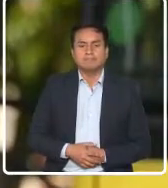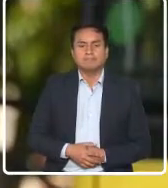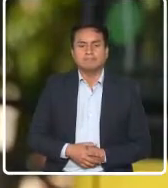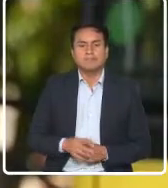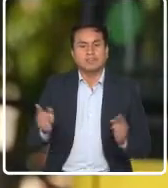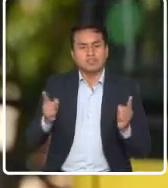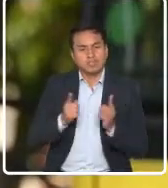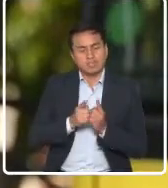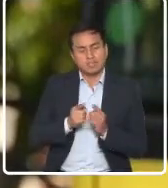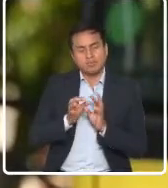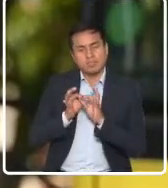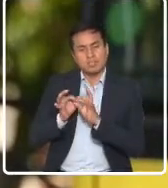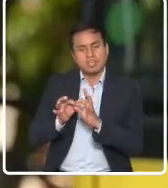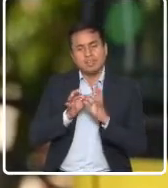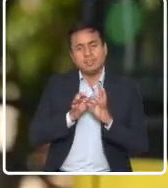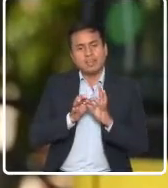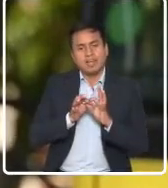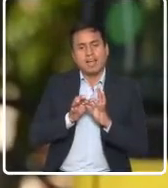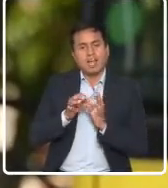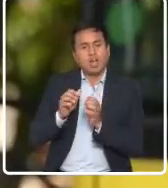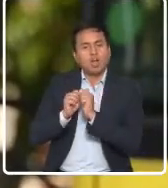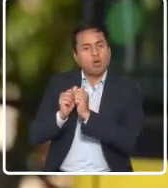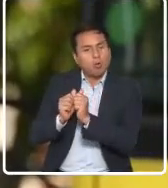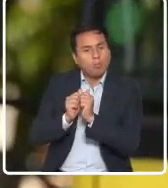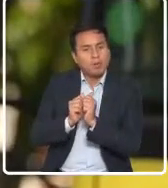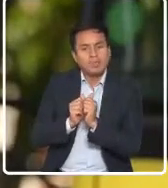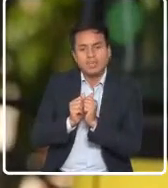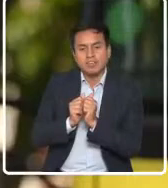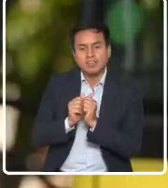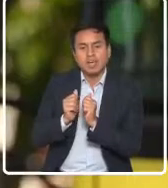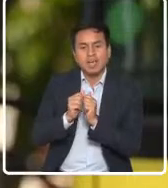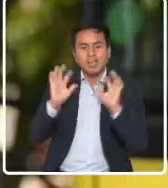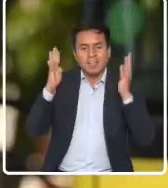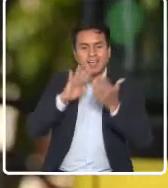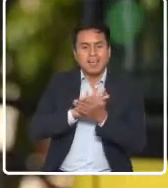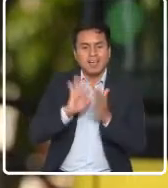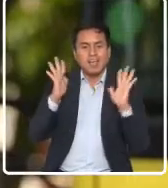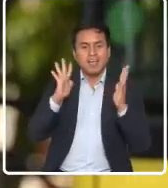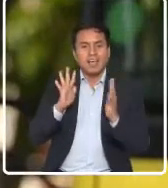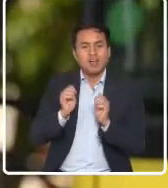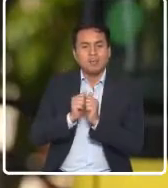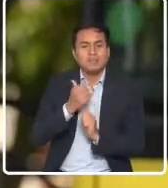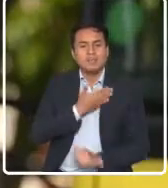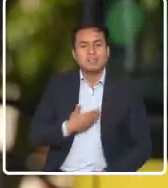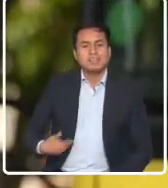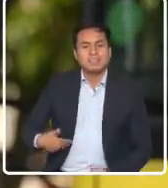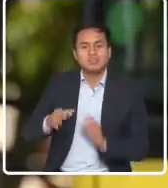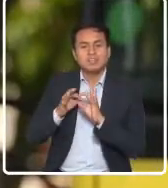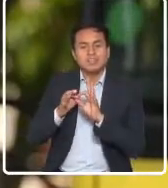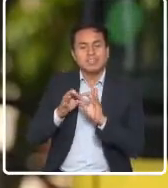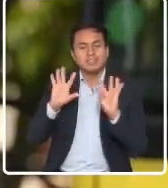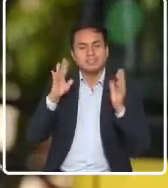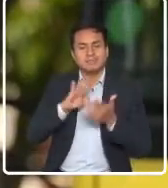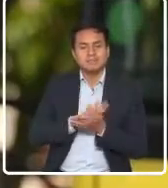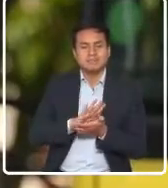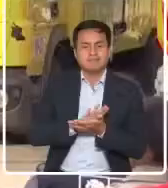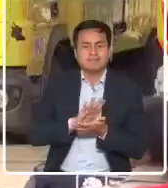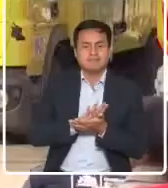Eso sería. Muchas gracias y agradezco a mis compañeros que hoy me acompañan, señor presidente. Muchas gracias.